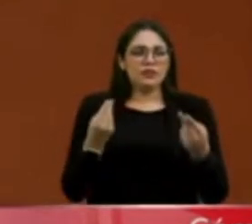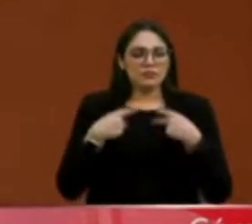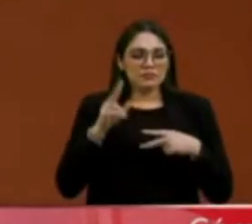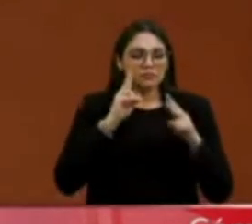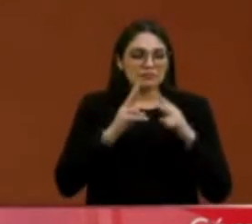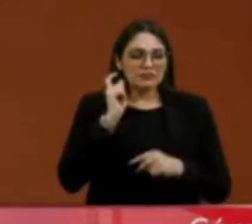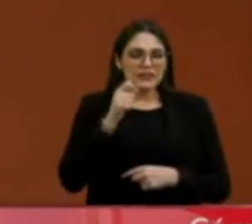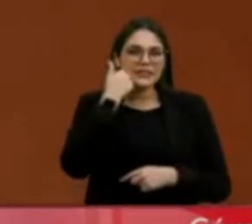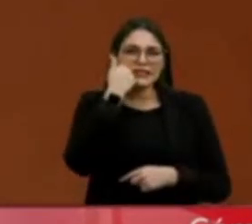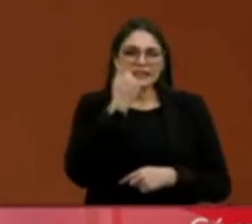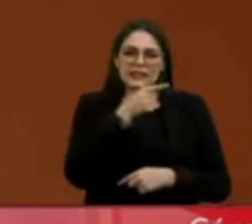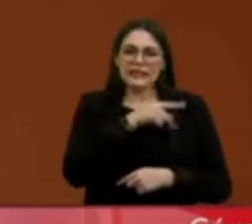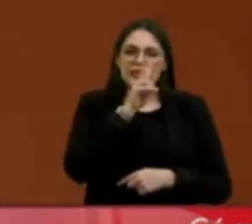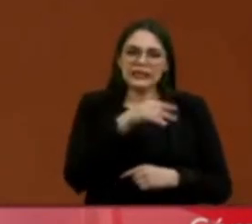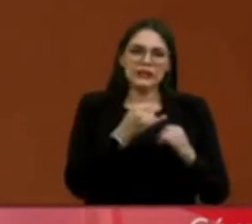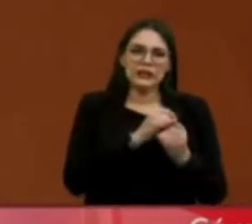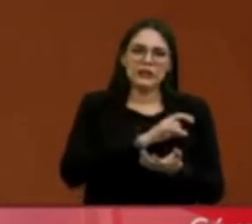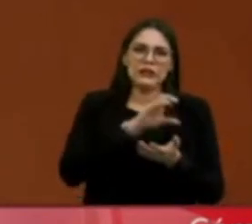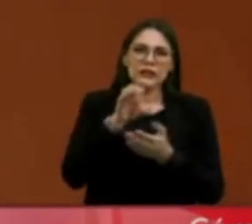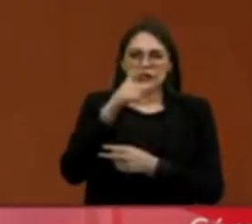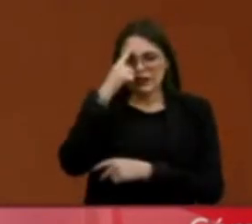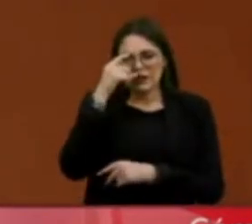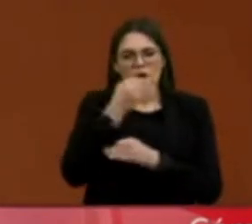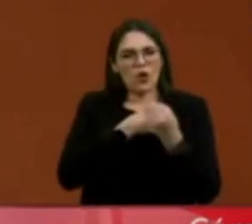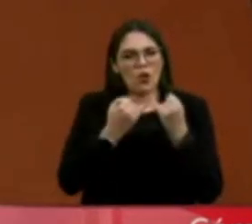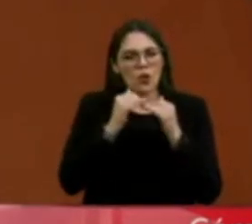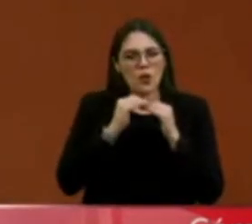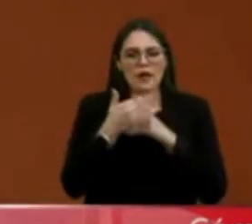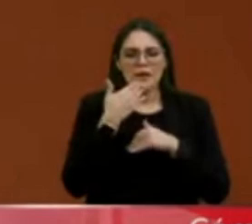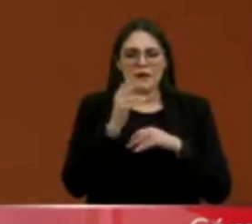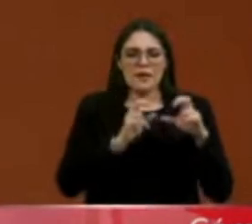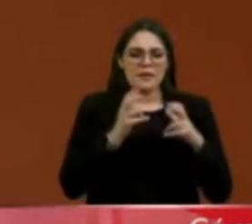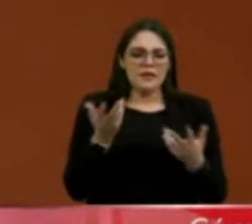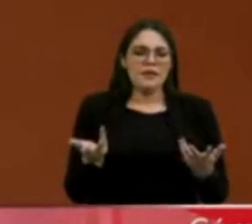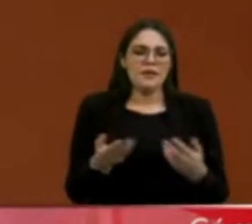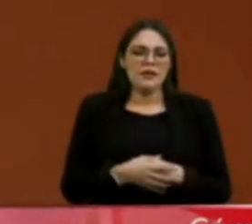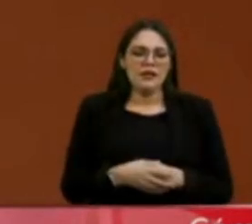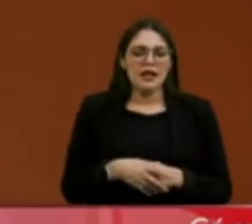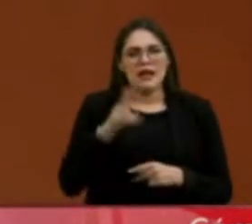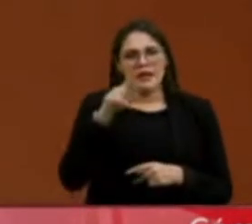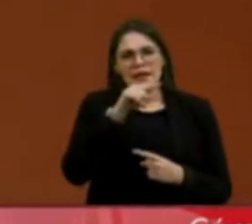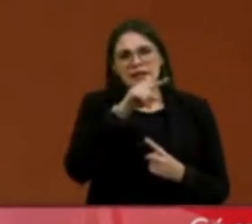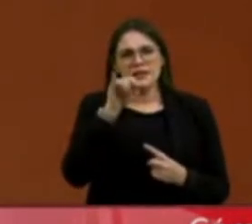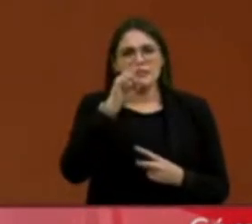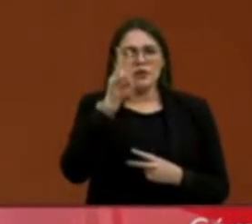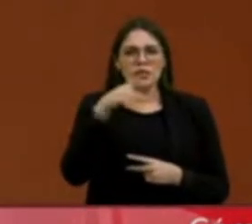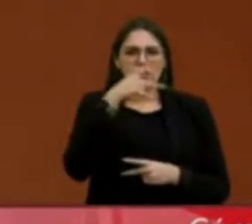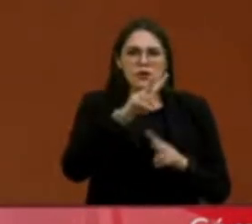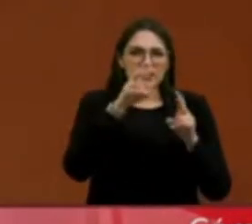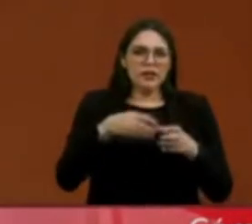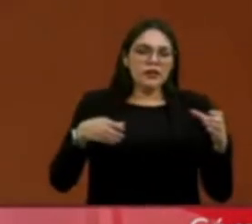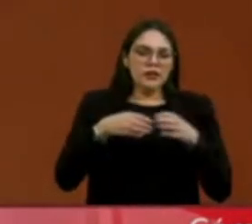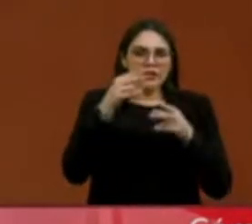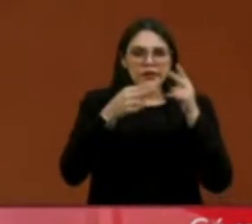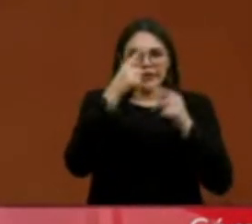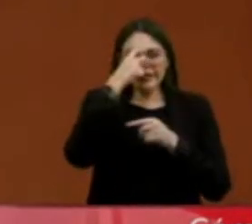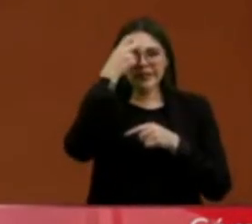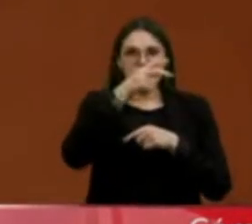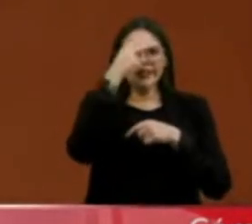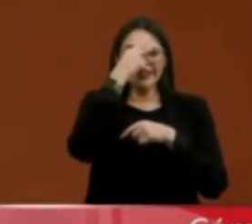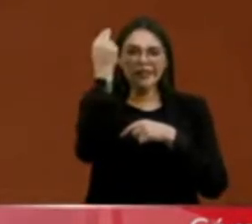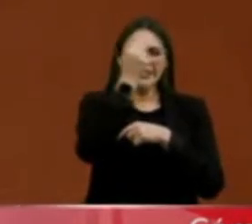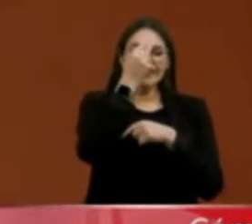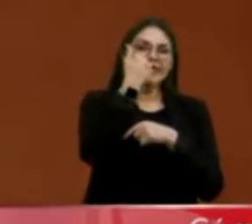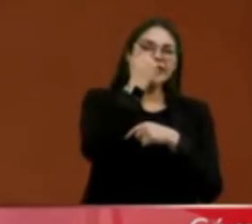quieren es invertir para que a todos nos vaya bien, a todas las partes, si bien es cierto, ellos son hombres de negocios y aquí en México se